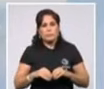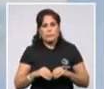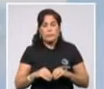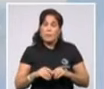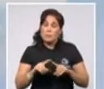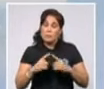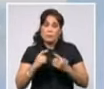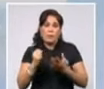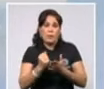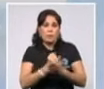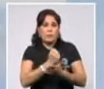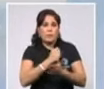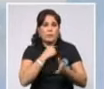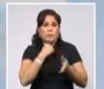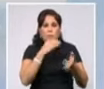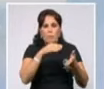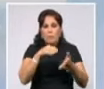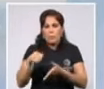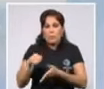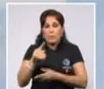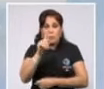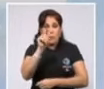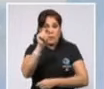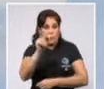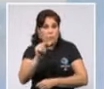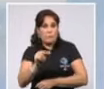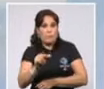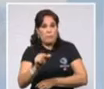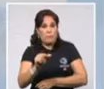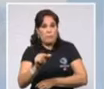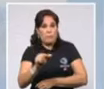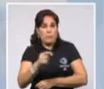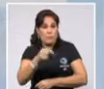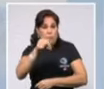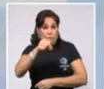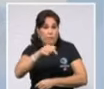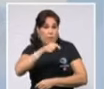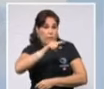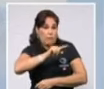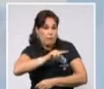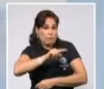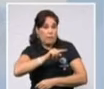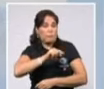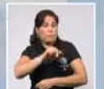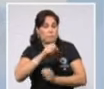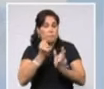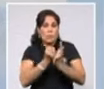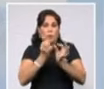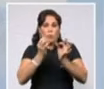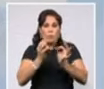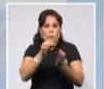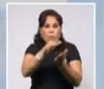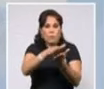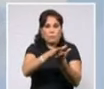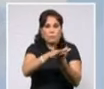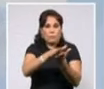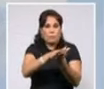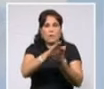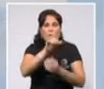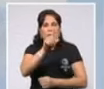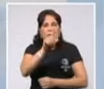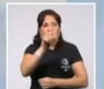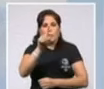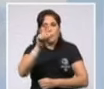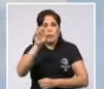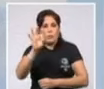Lamentamos el fallecimiento de un paciente en el día de ayer y con esto se acumulan